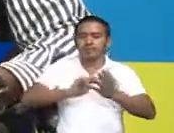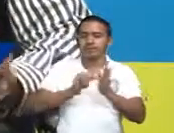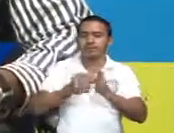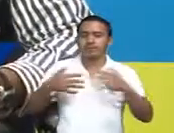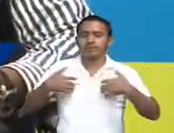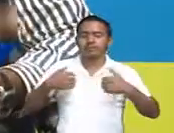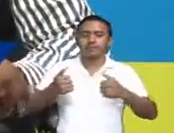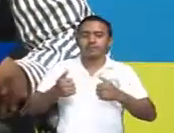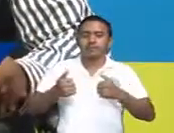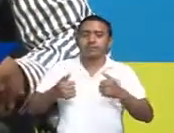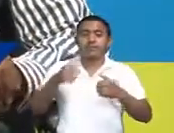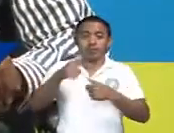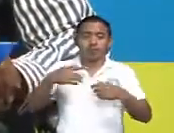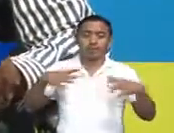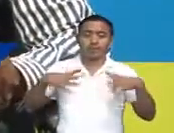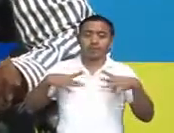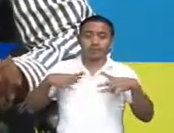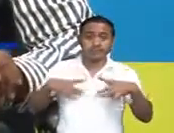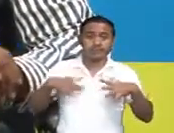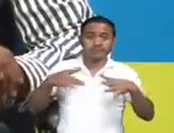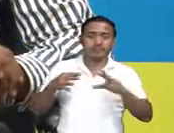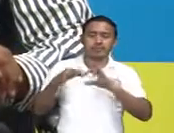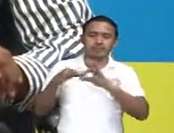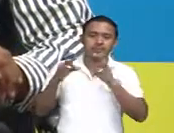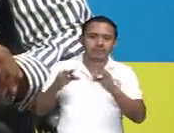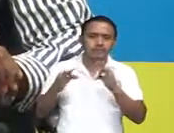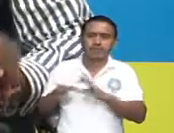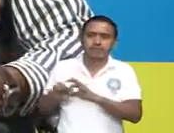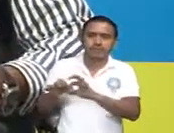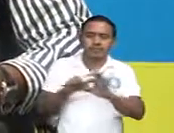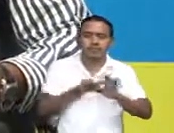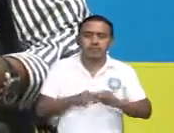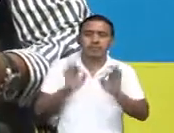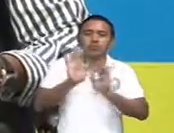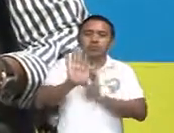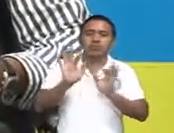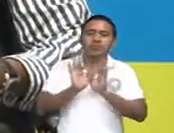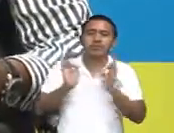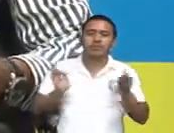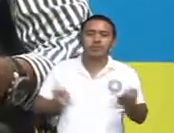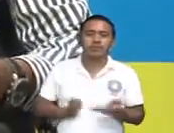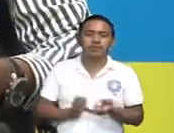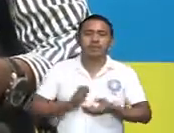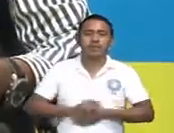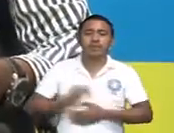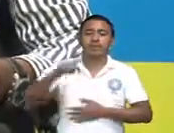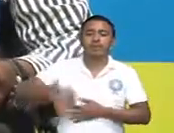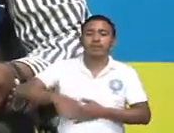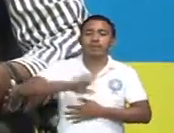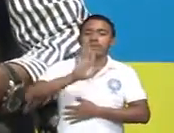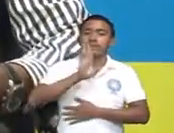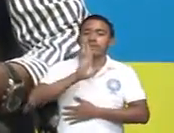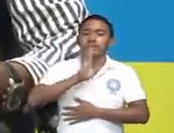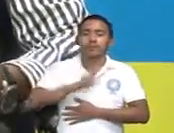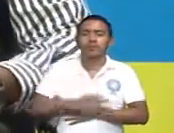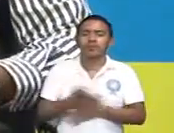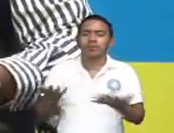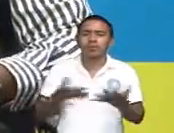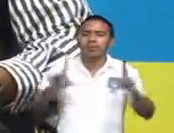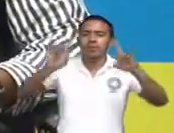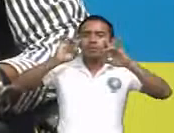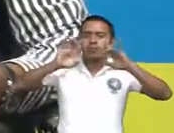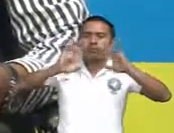vacaciones espero que lo hayan disfrutado en compañía de la familia el día de hoy vamos a hablar sobre los cuidados que debemos de tener